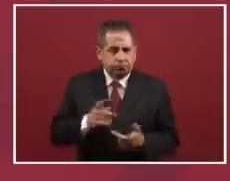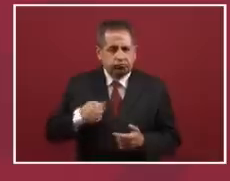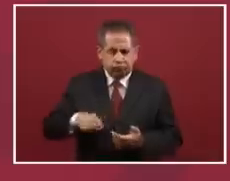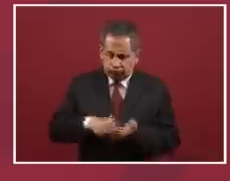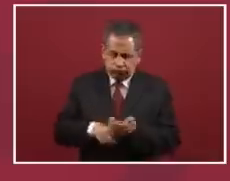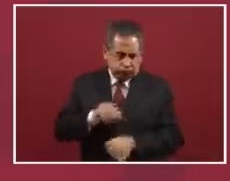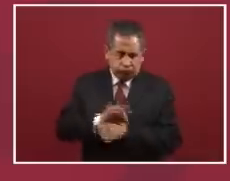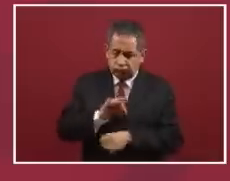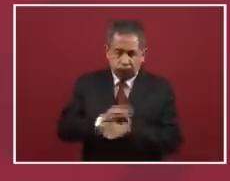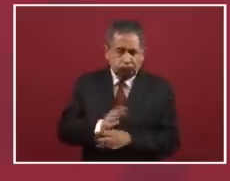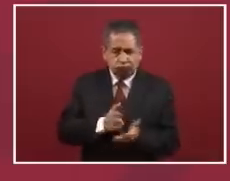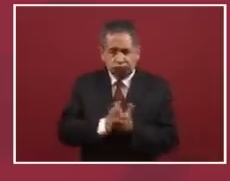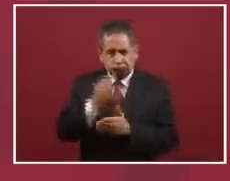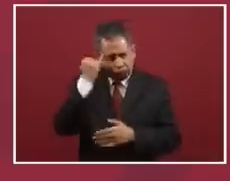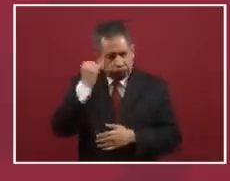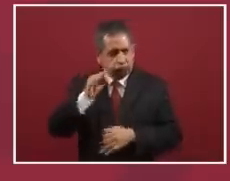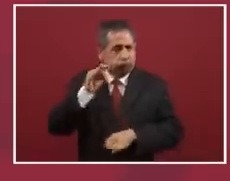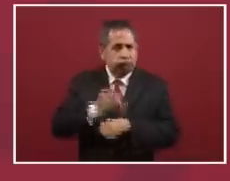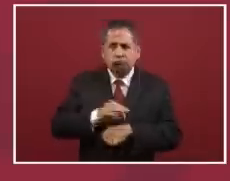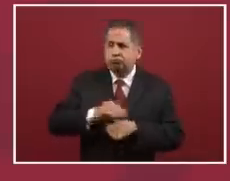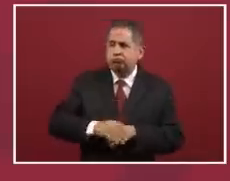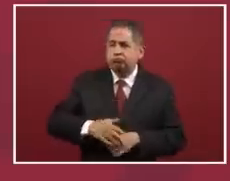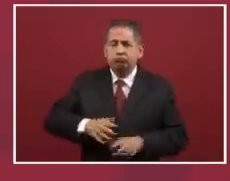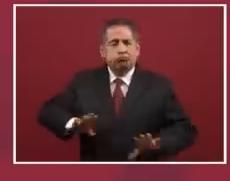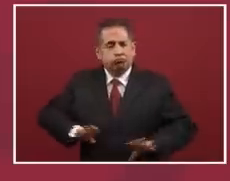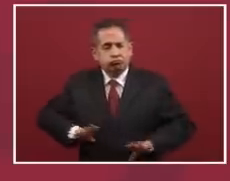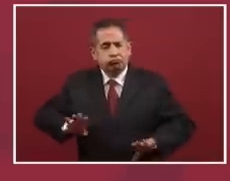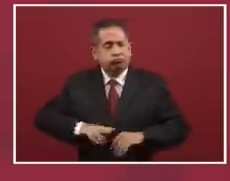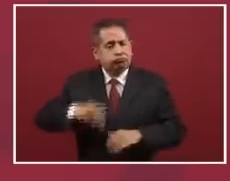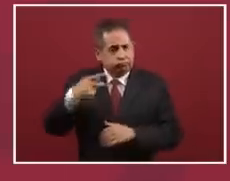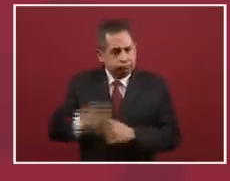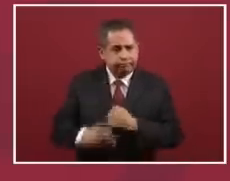defenderíamos el interés nacional,